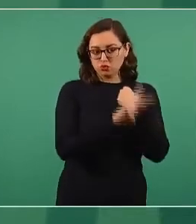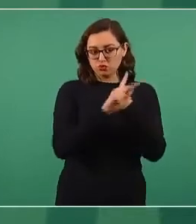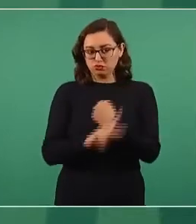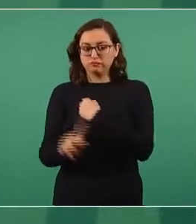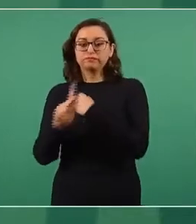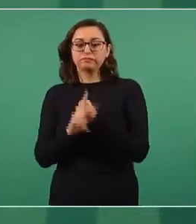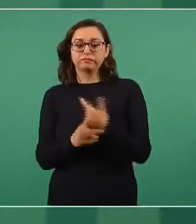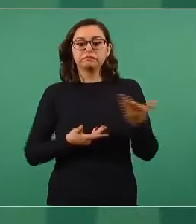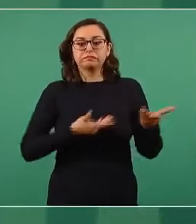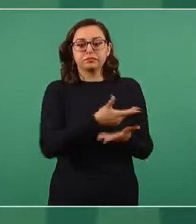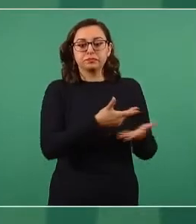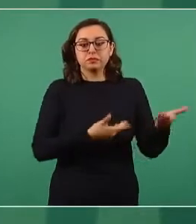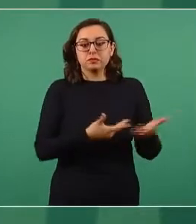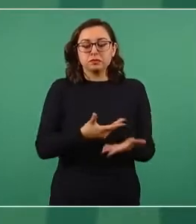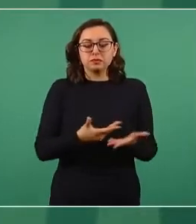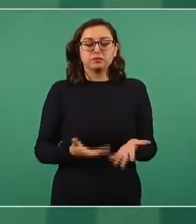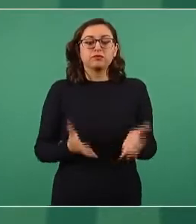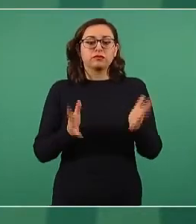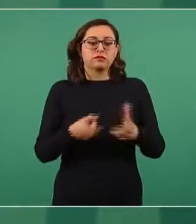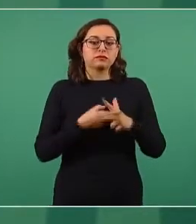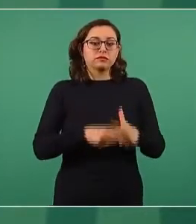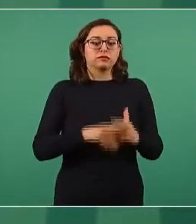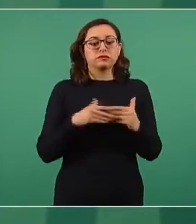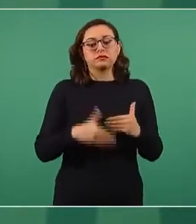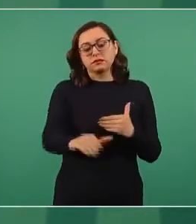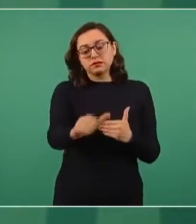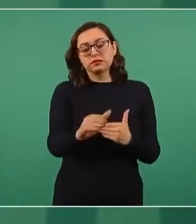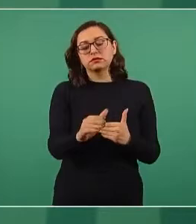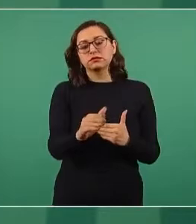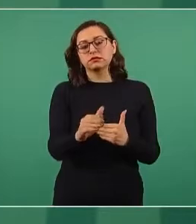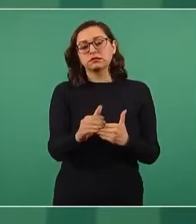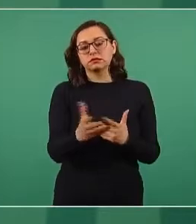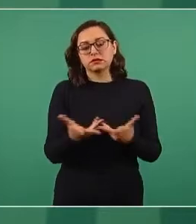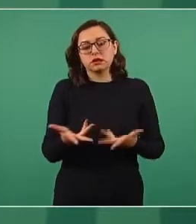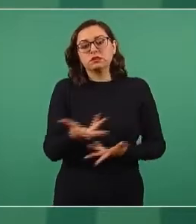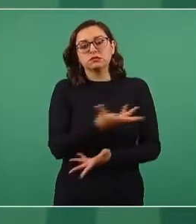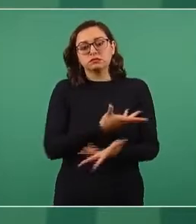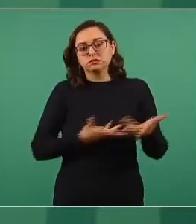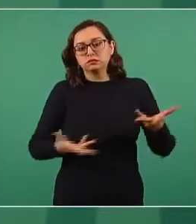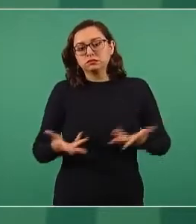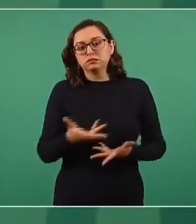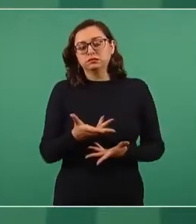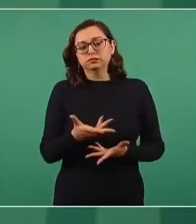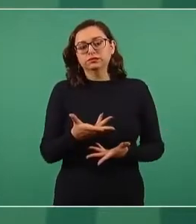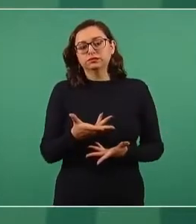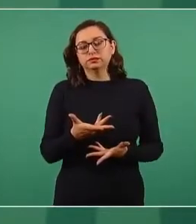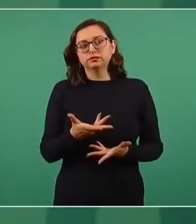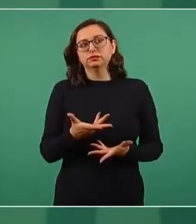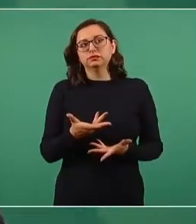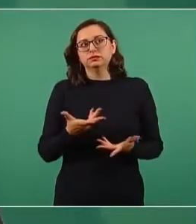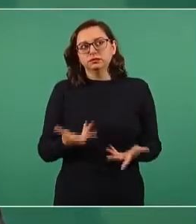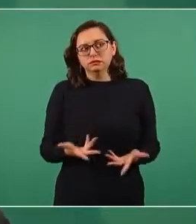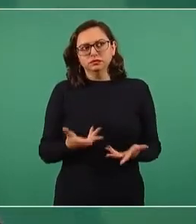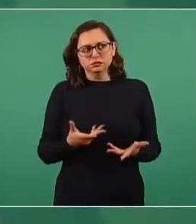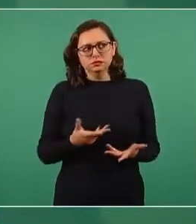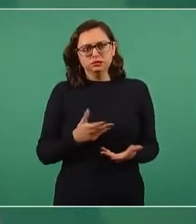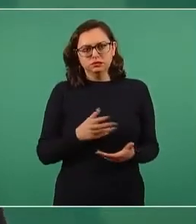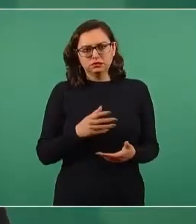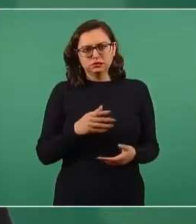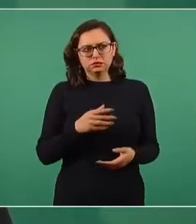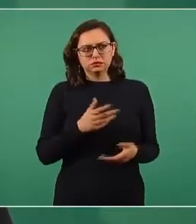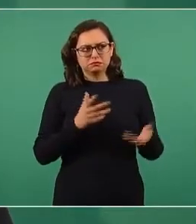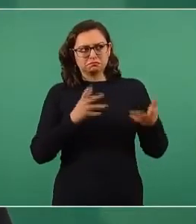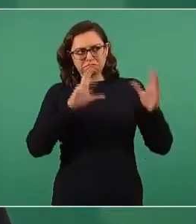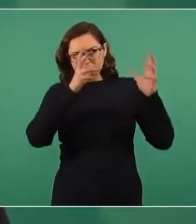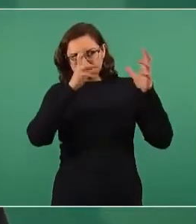acercamiento que marca el inicio de compartir qué cosa, ¿En qué podemos coincidir? ¿Cuál es la visión común de